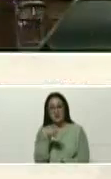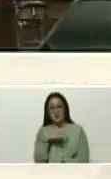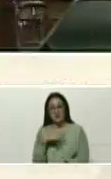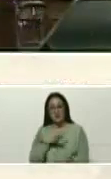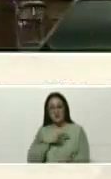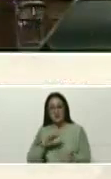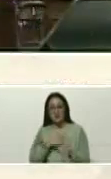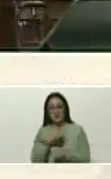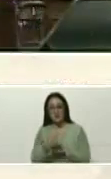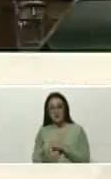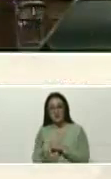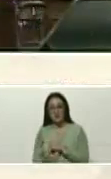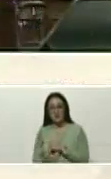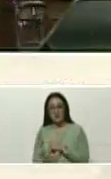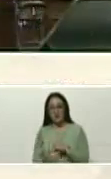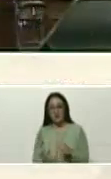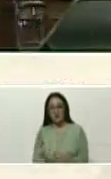proyecto,